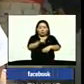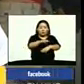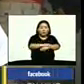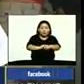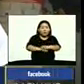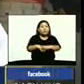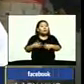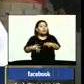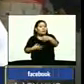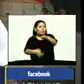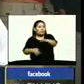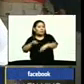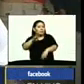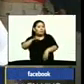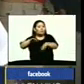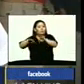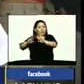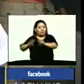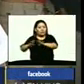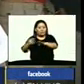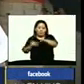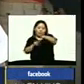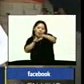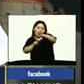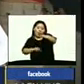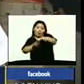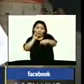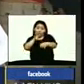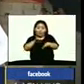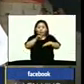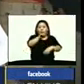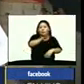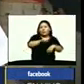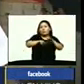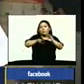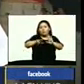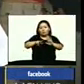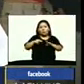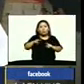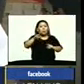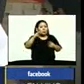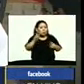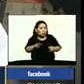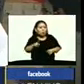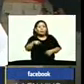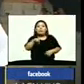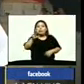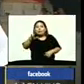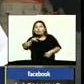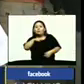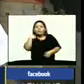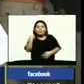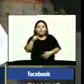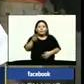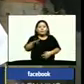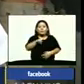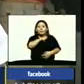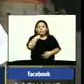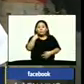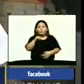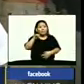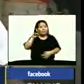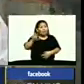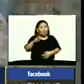administrativas y de esas 48 víctimas, ahí hubieron dobles, triples, cuádruples y un